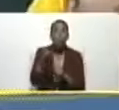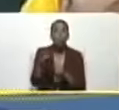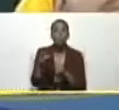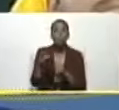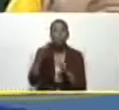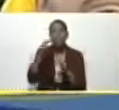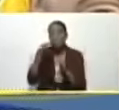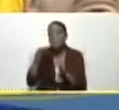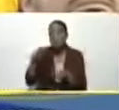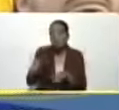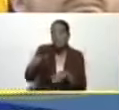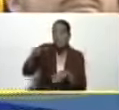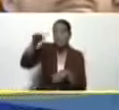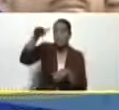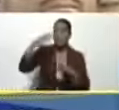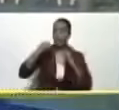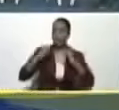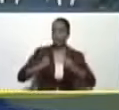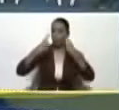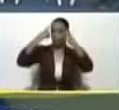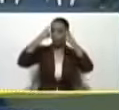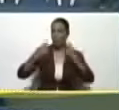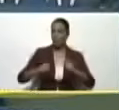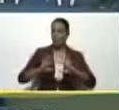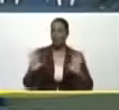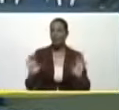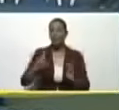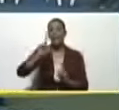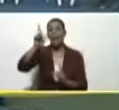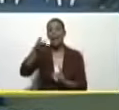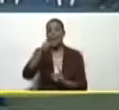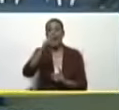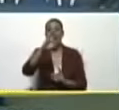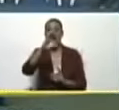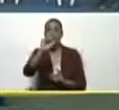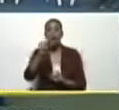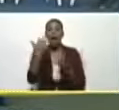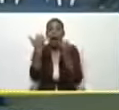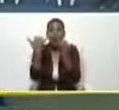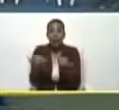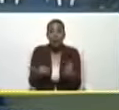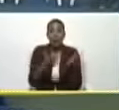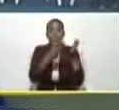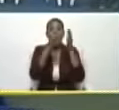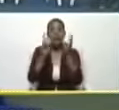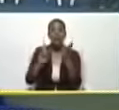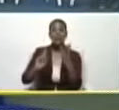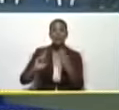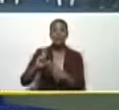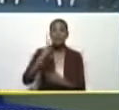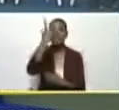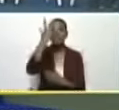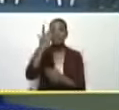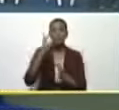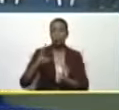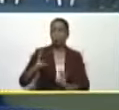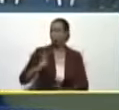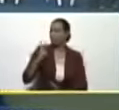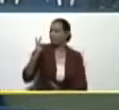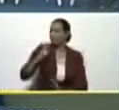van creciendo Génesis Grecia y ahora estamos haciendo por todo lo